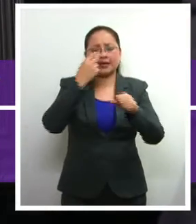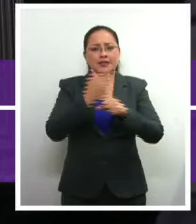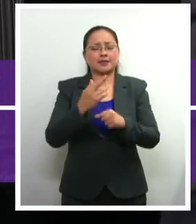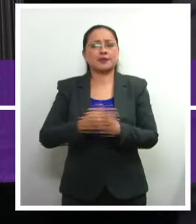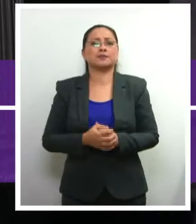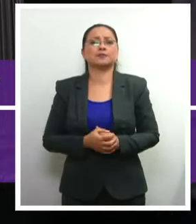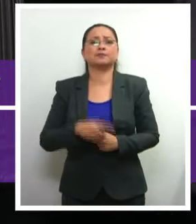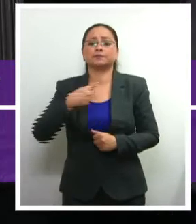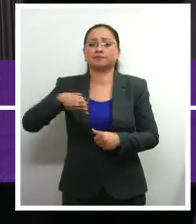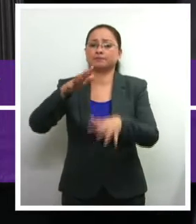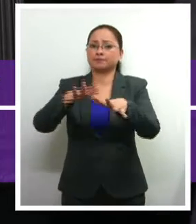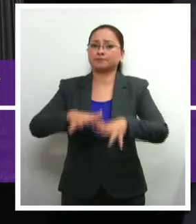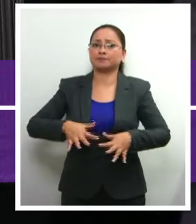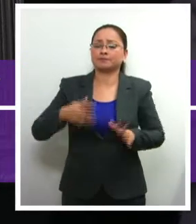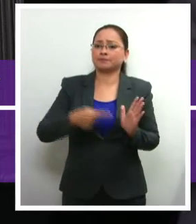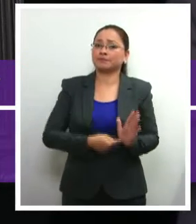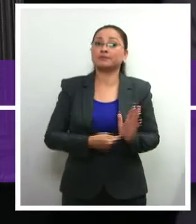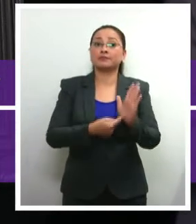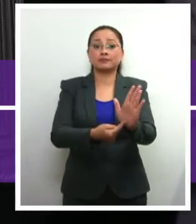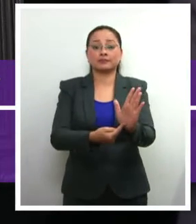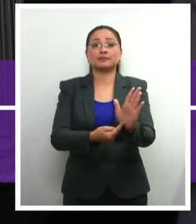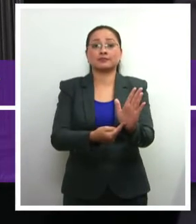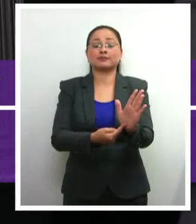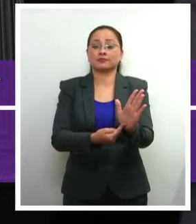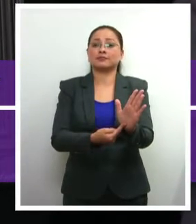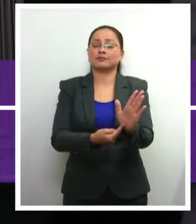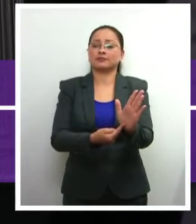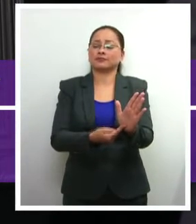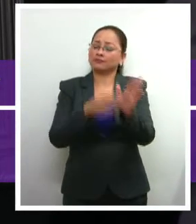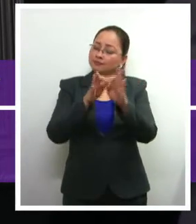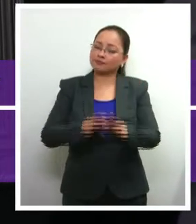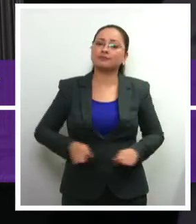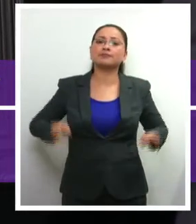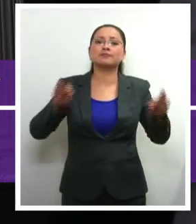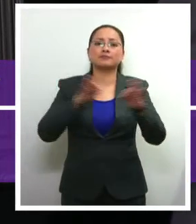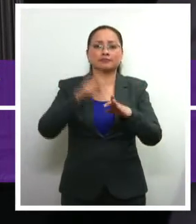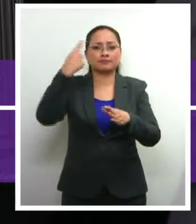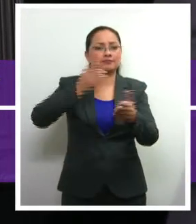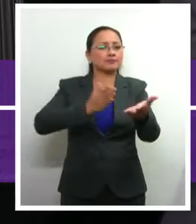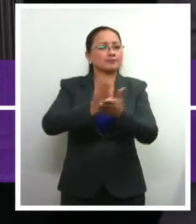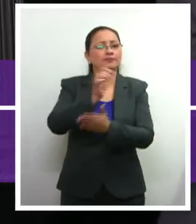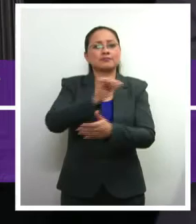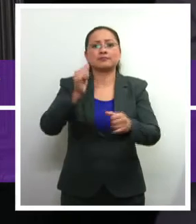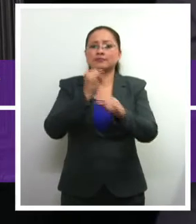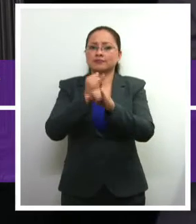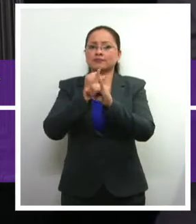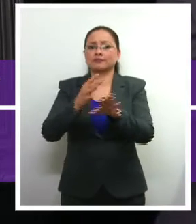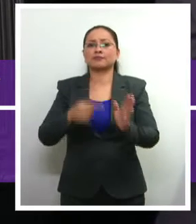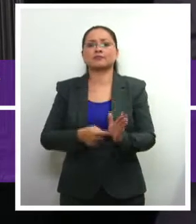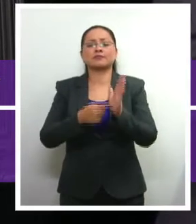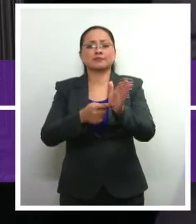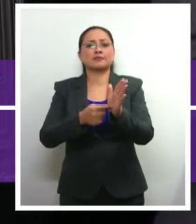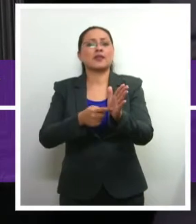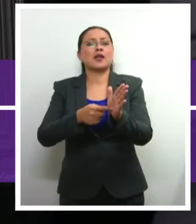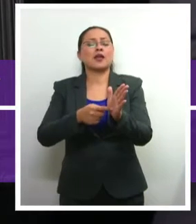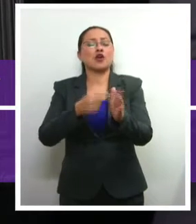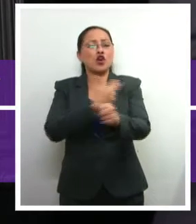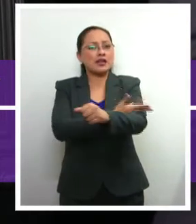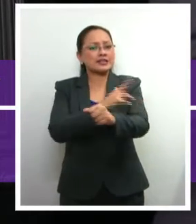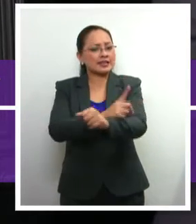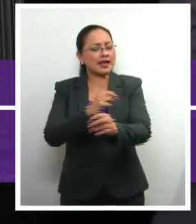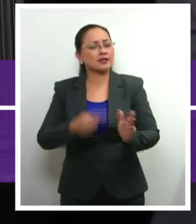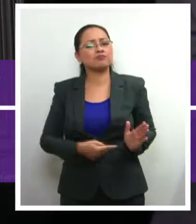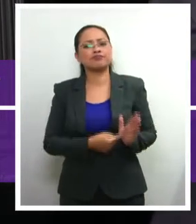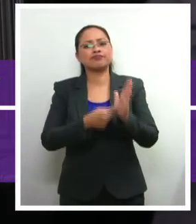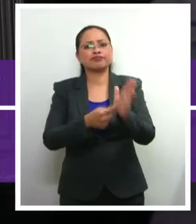esta asamblea se vuelva un ejemplo histórico de acceso a la información, de transparencia, en la forma en la que